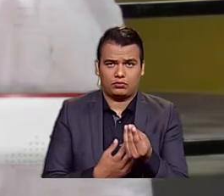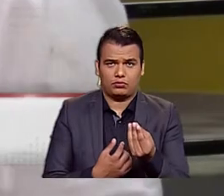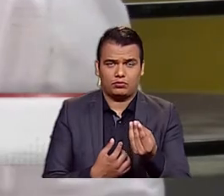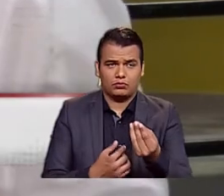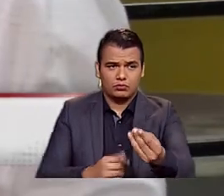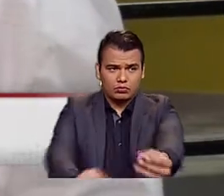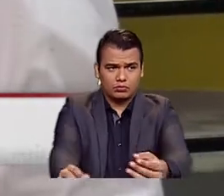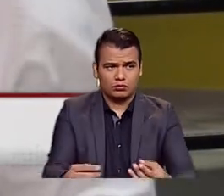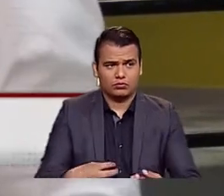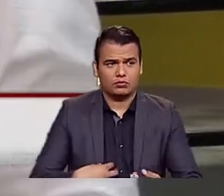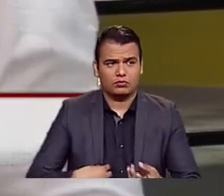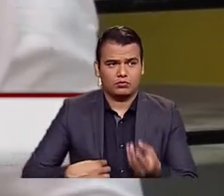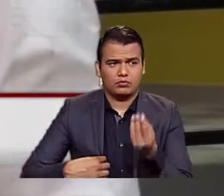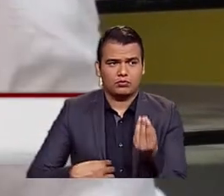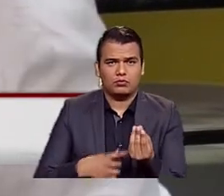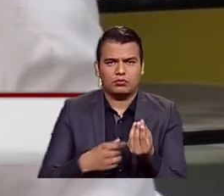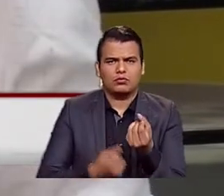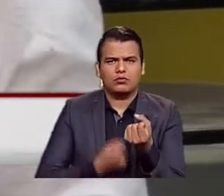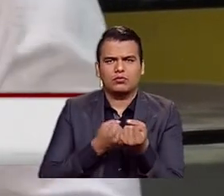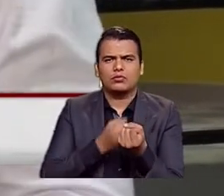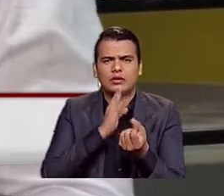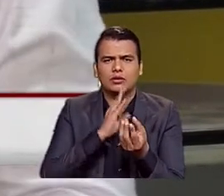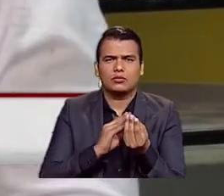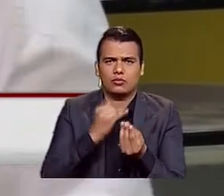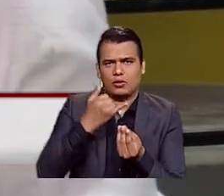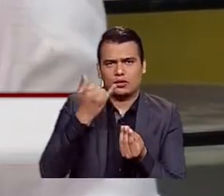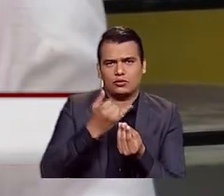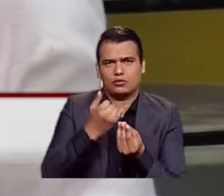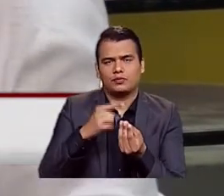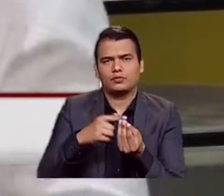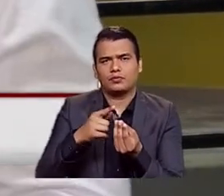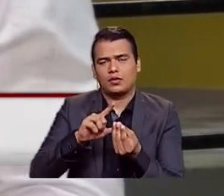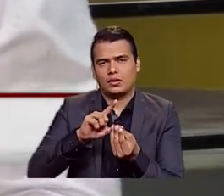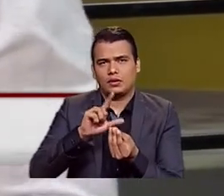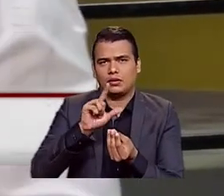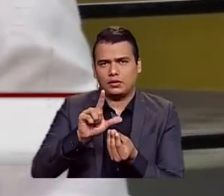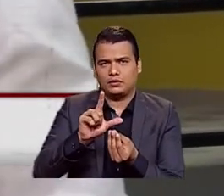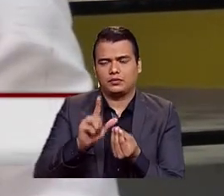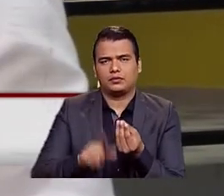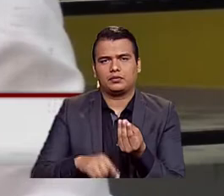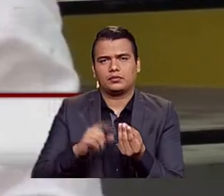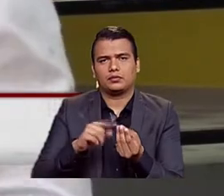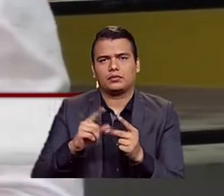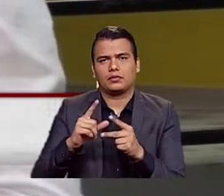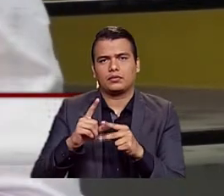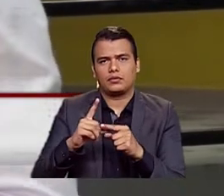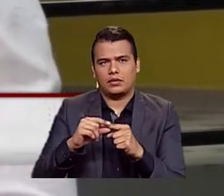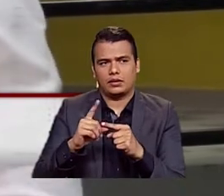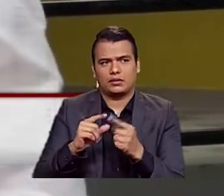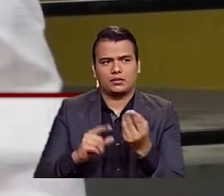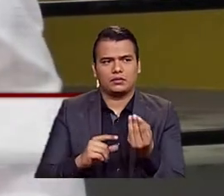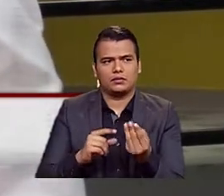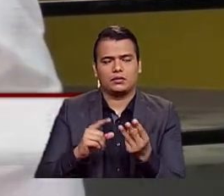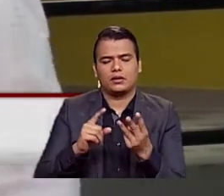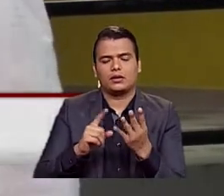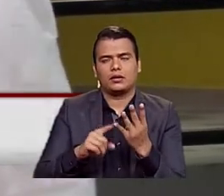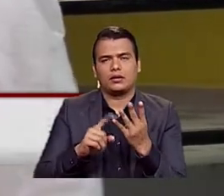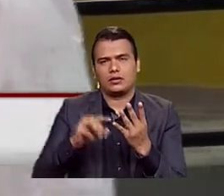un candidato avalado por el Partido Conservador, el Partido Liberal, el Partido Verde y el Partido